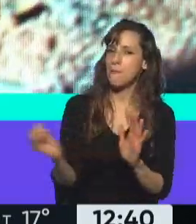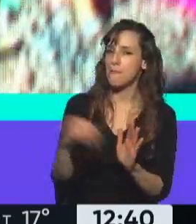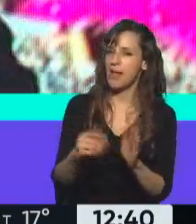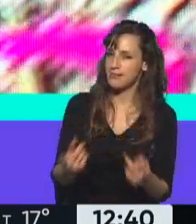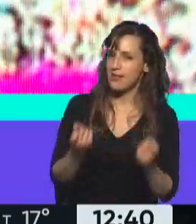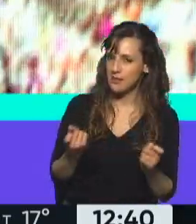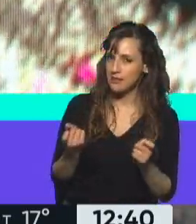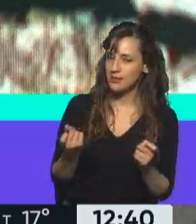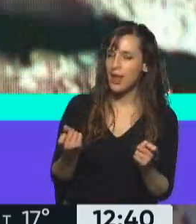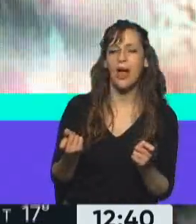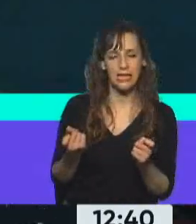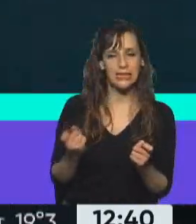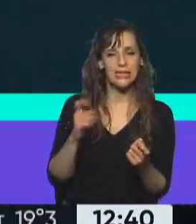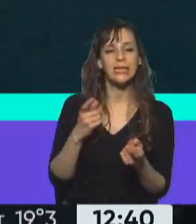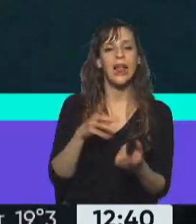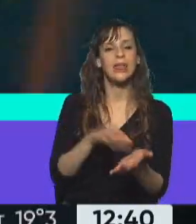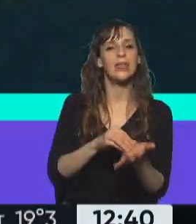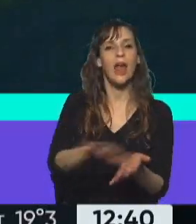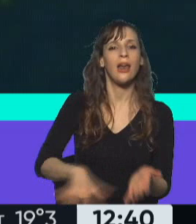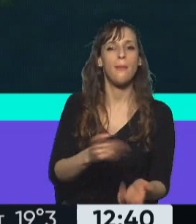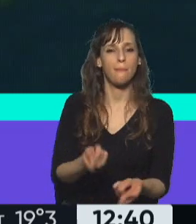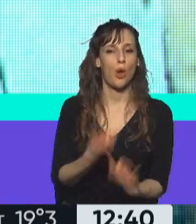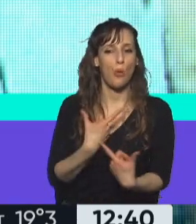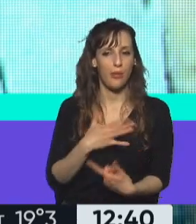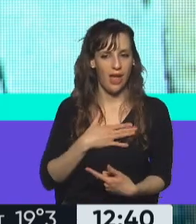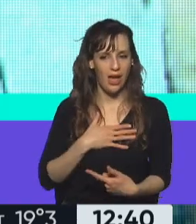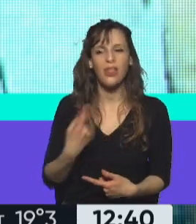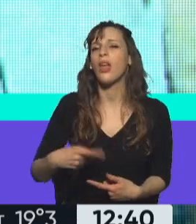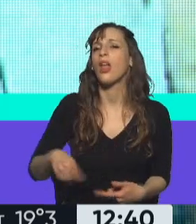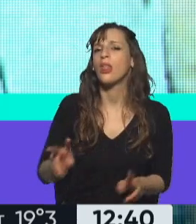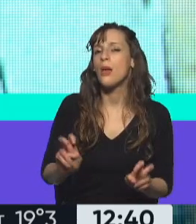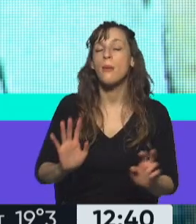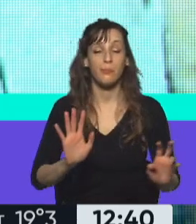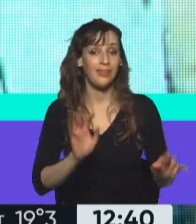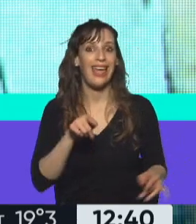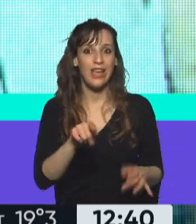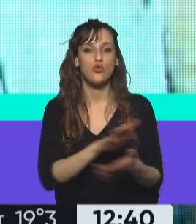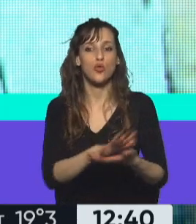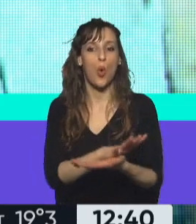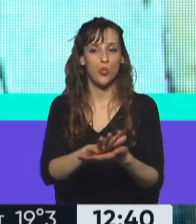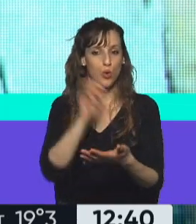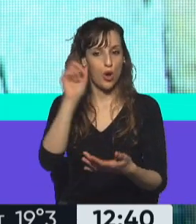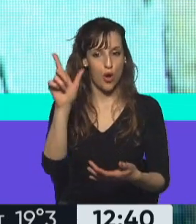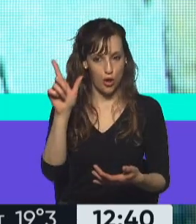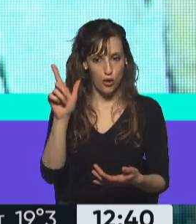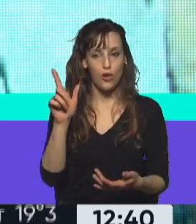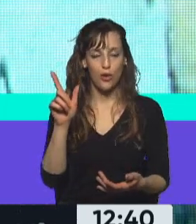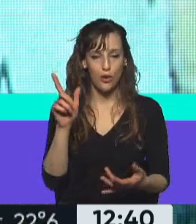de propiedad territorial. ¿De qué se trata? Sí, bueno, esa es la solución de fondo a esta